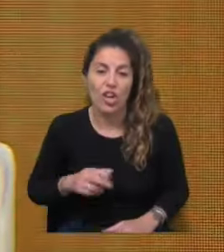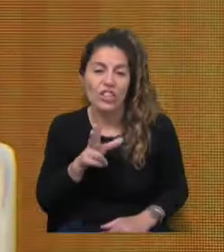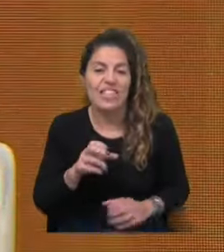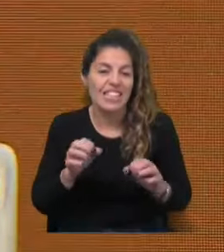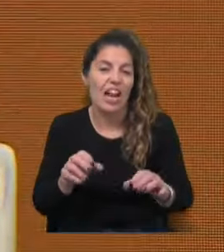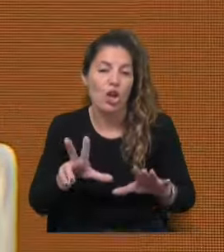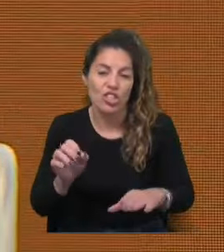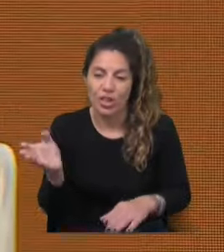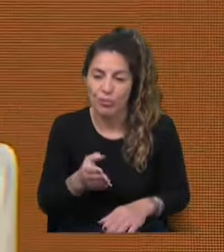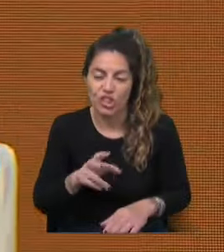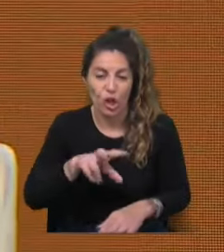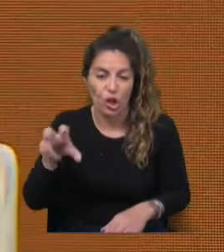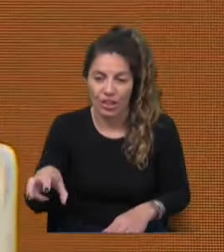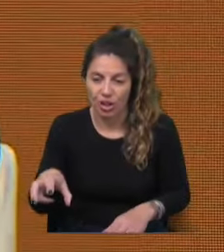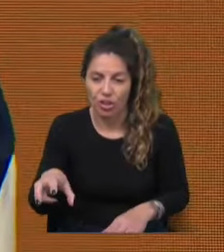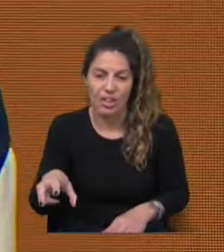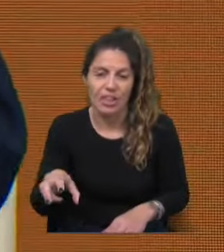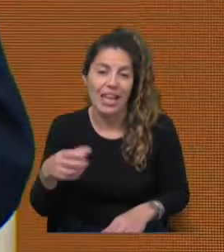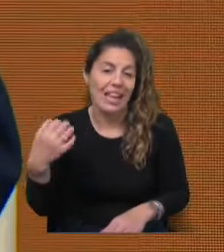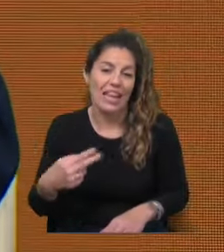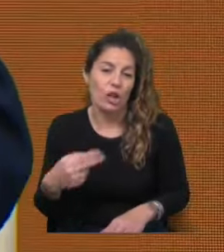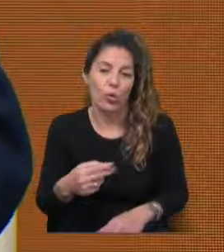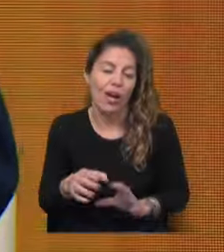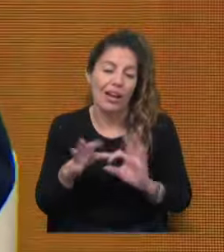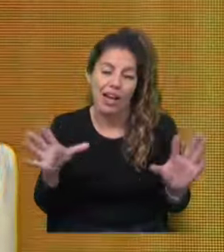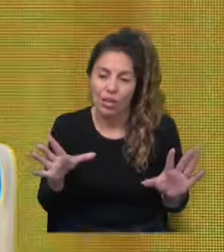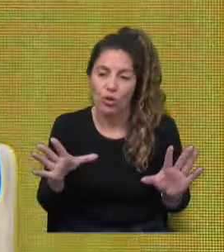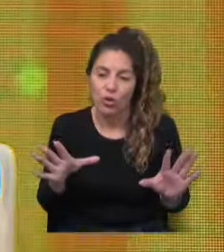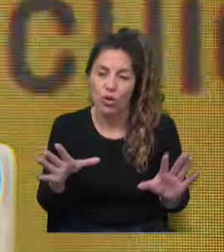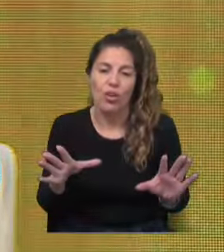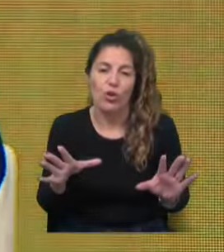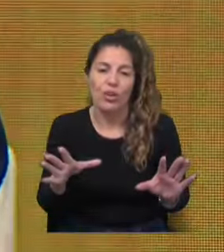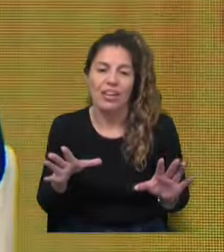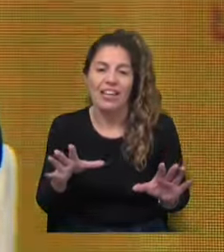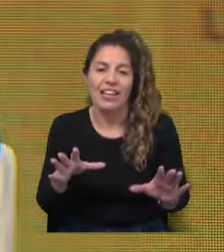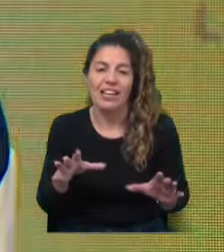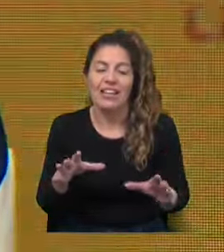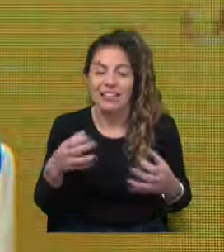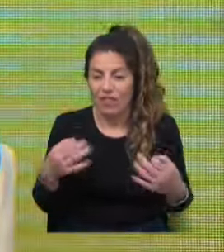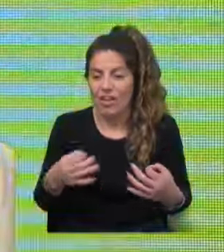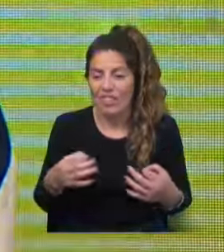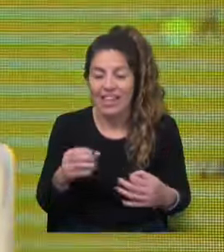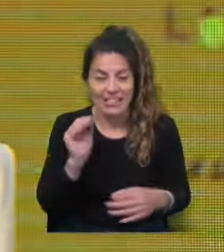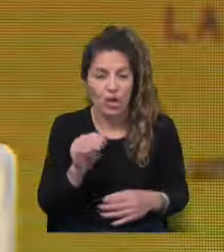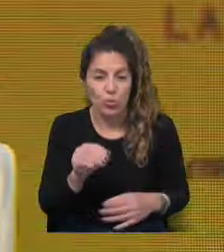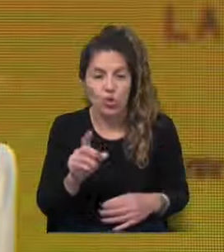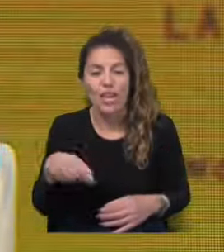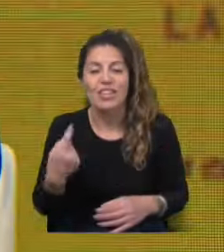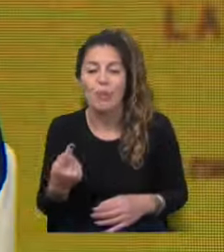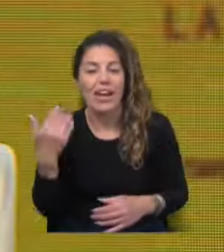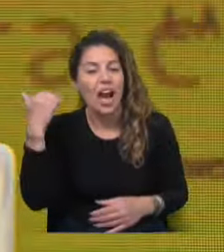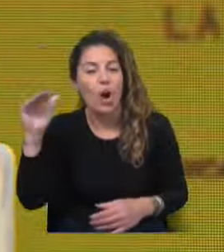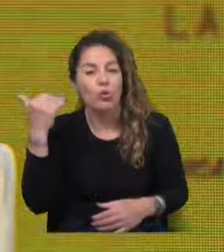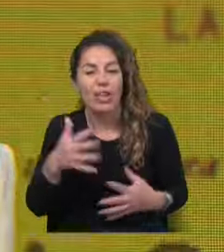llegar al 80% de los contenedores, que nunca terminó de quedar claro si era qué dimensión real tenía ese anuncio, y después las